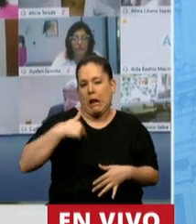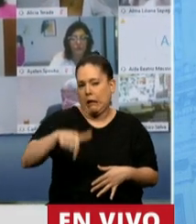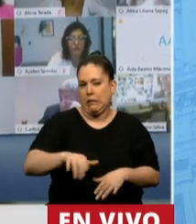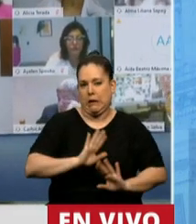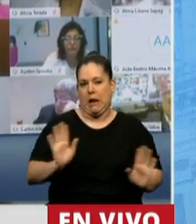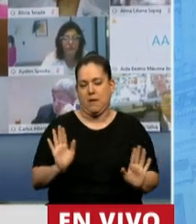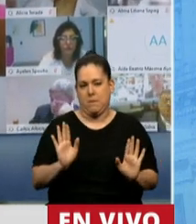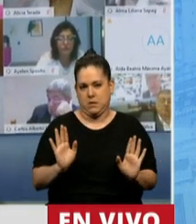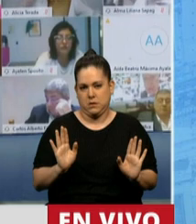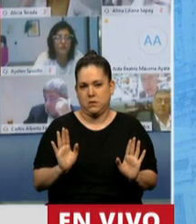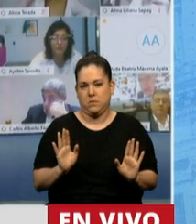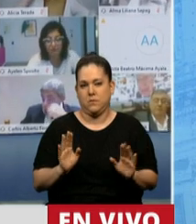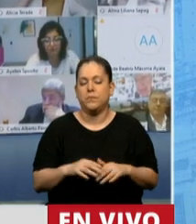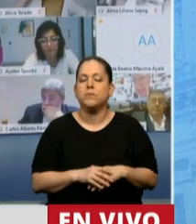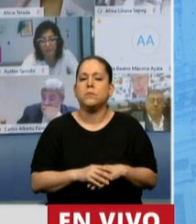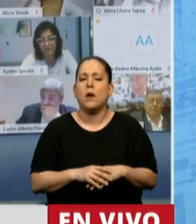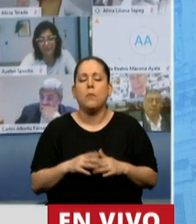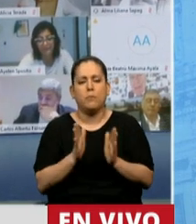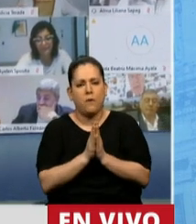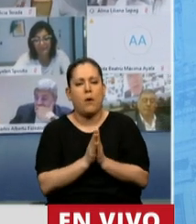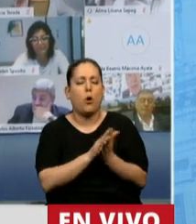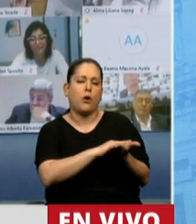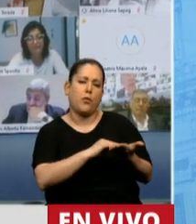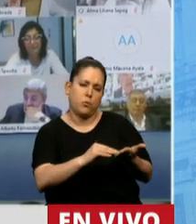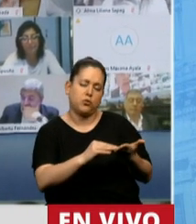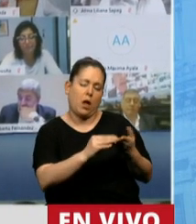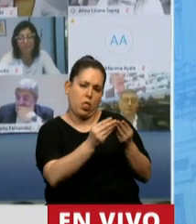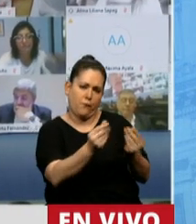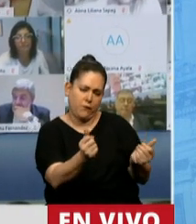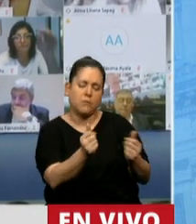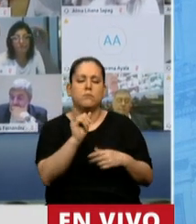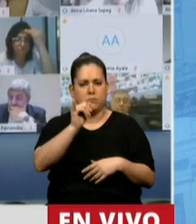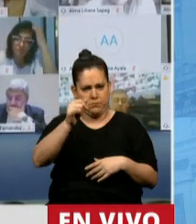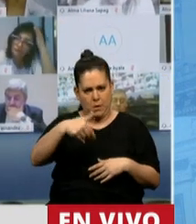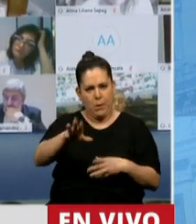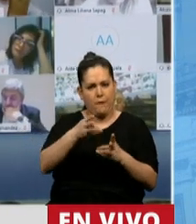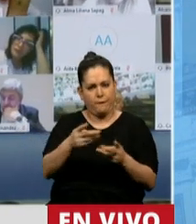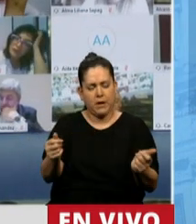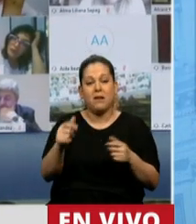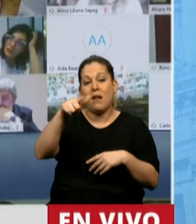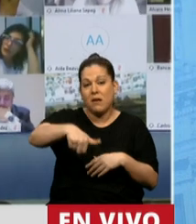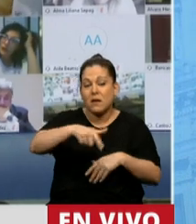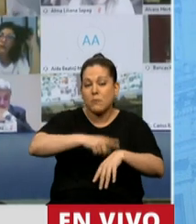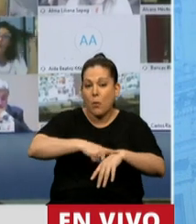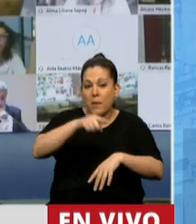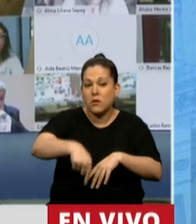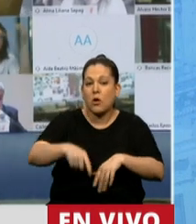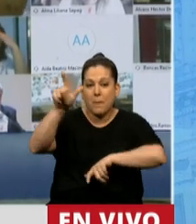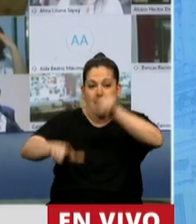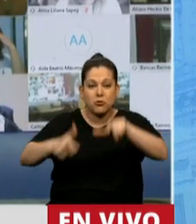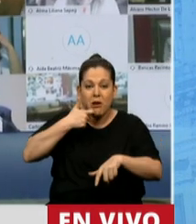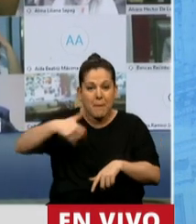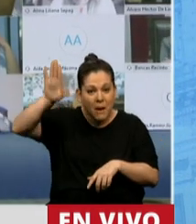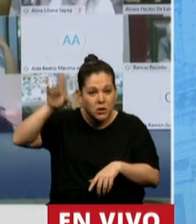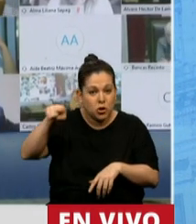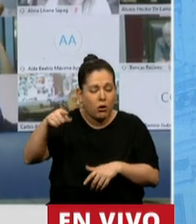nosotros en este escenario diputado vaya redondeando por favor termino en este escenario justamente a los adultos mayores a los